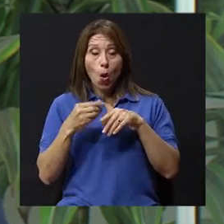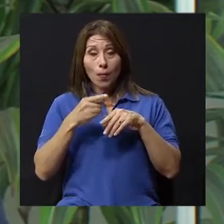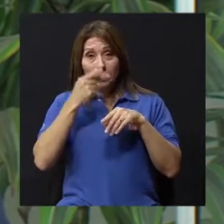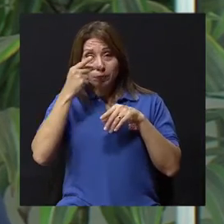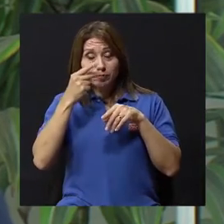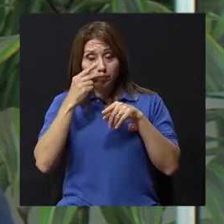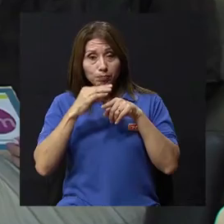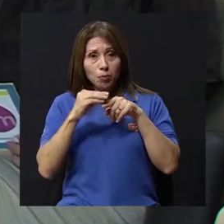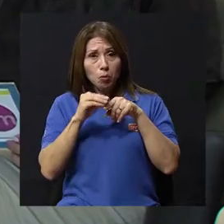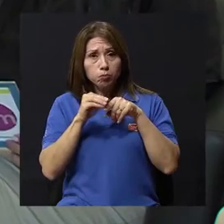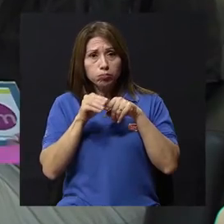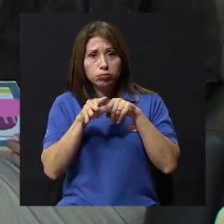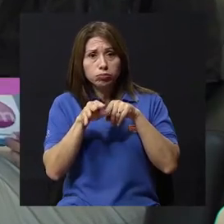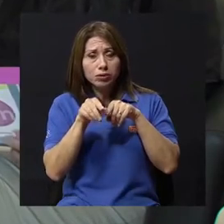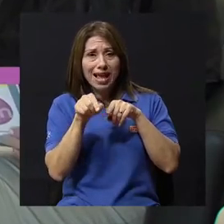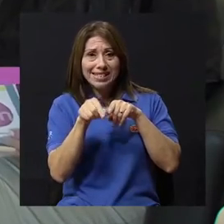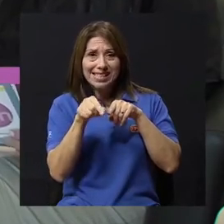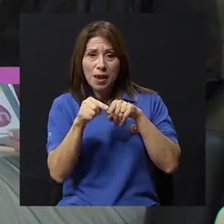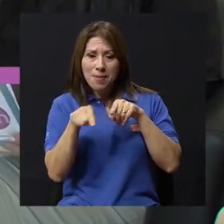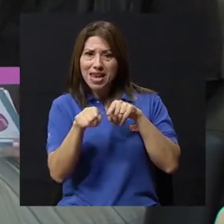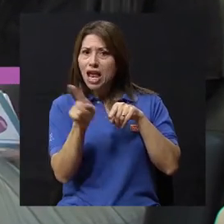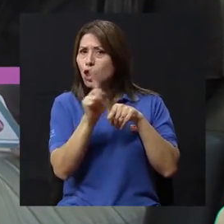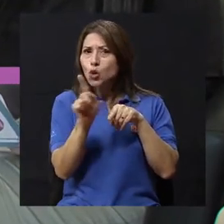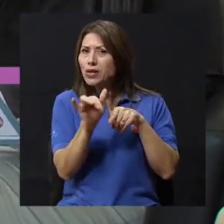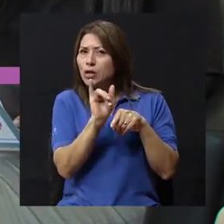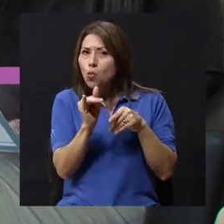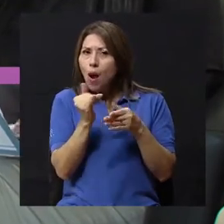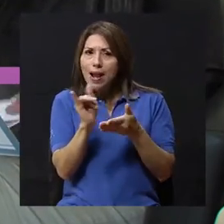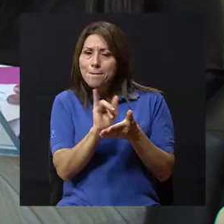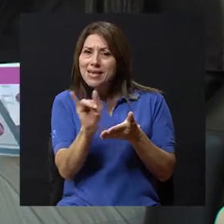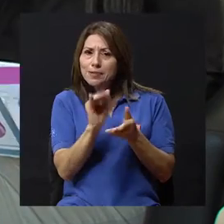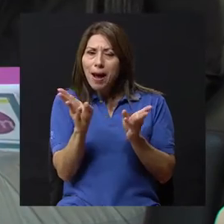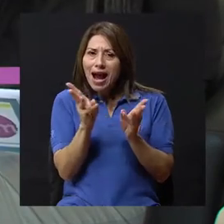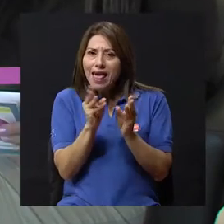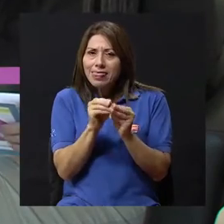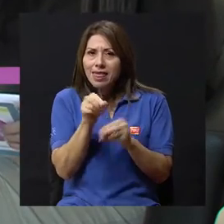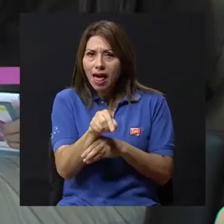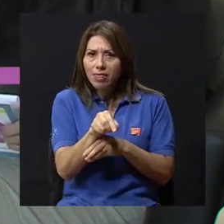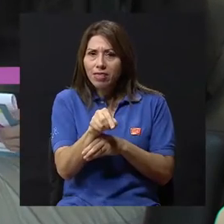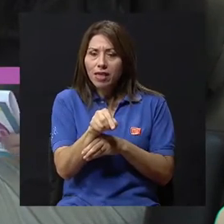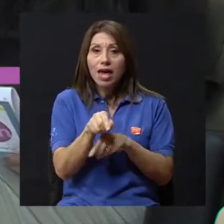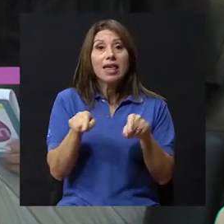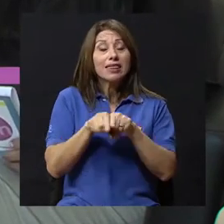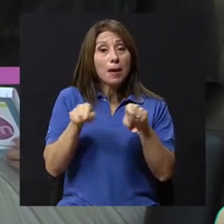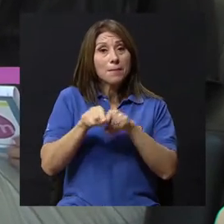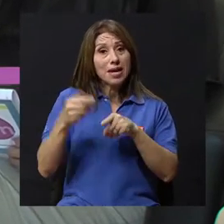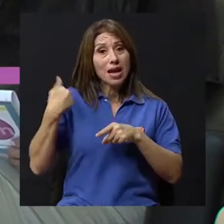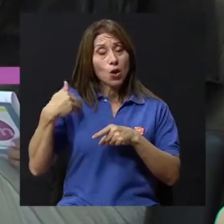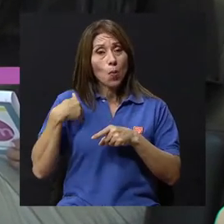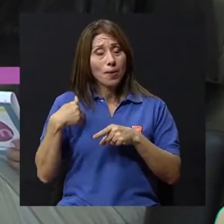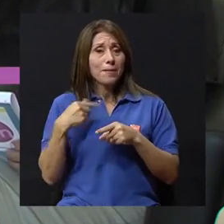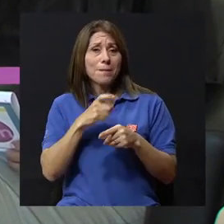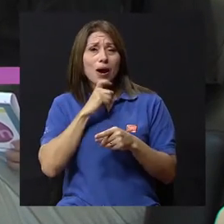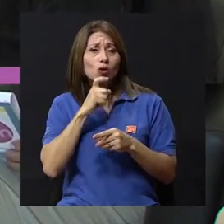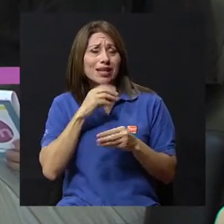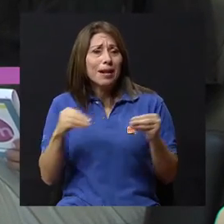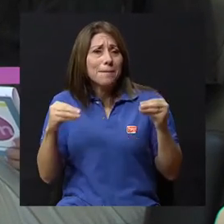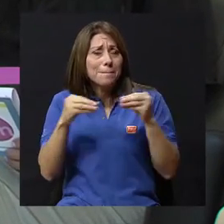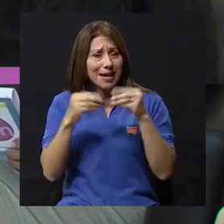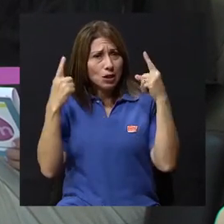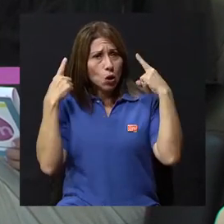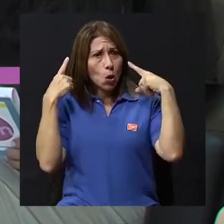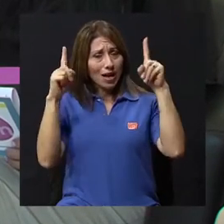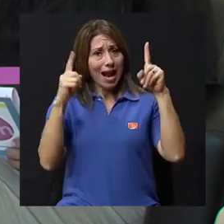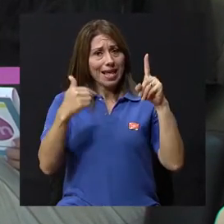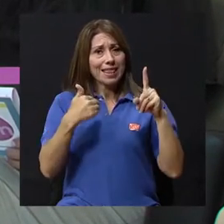va a ser la misma cantidad. Digamos que la erección va a costar un poco más lograrla, o